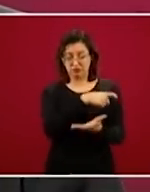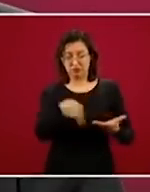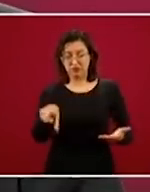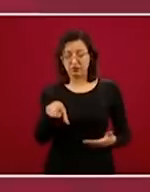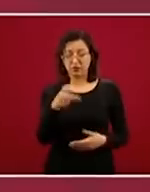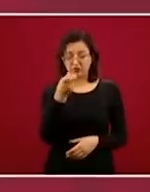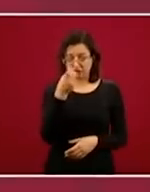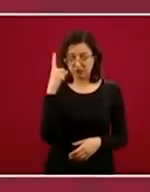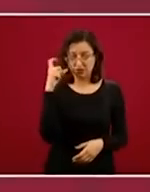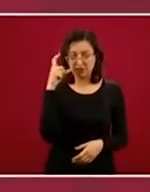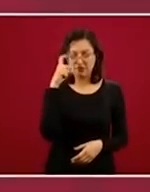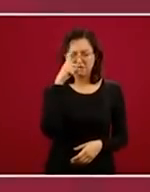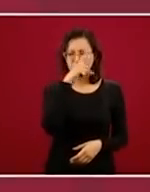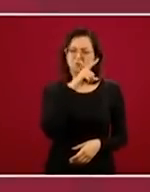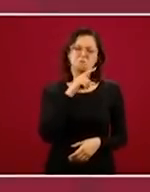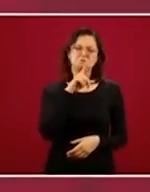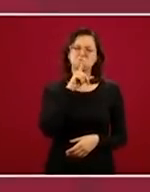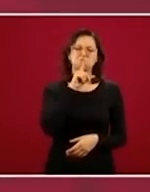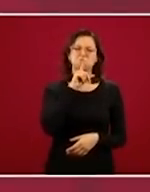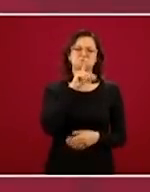no son muchas